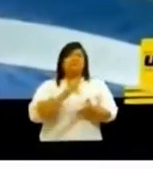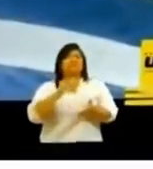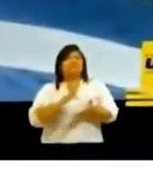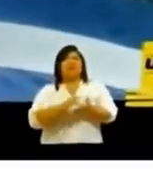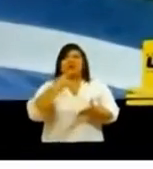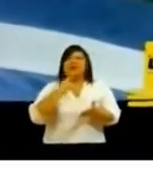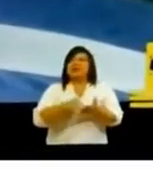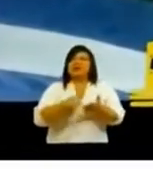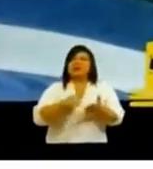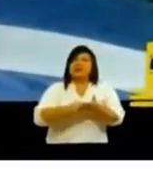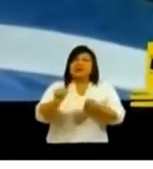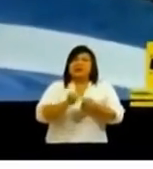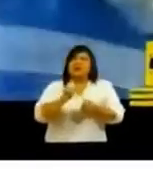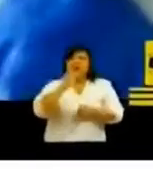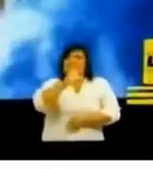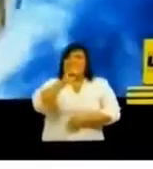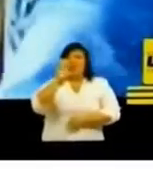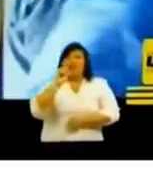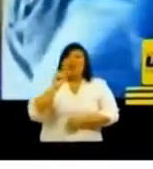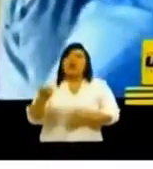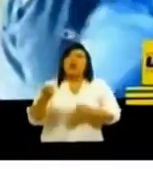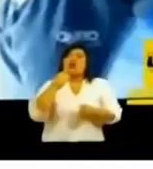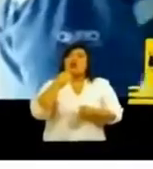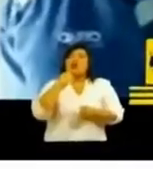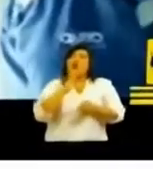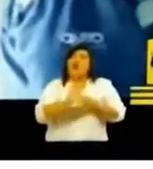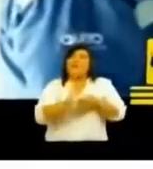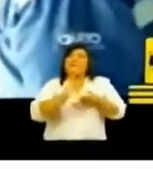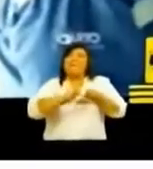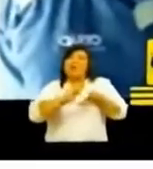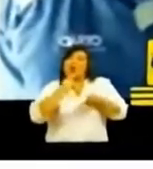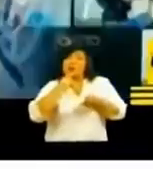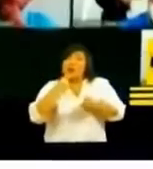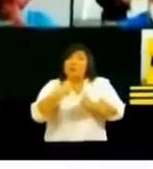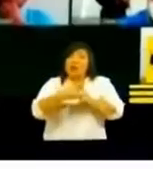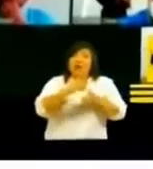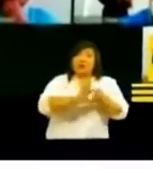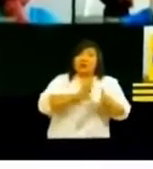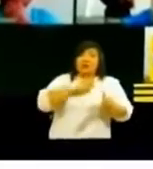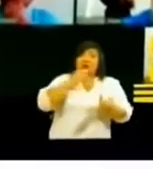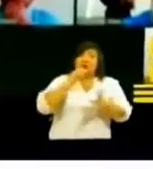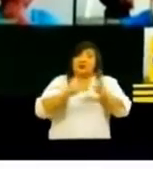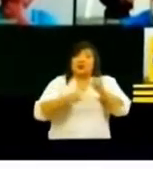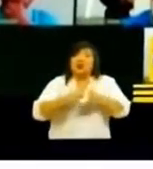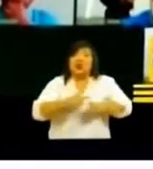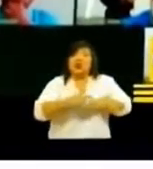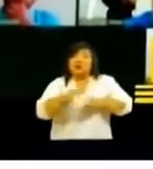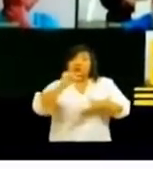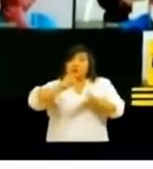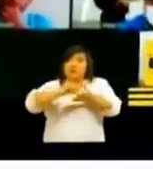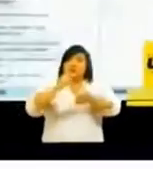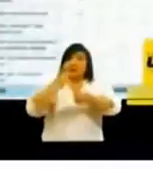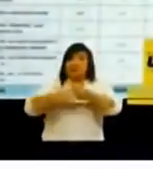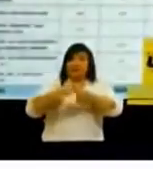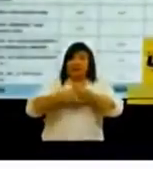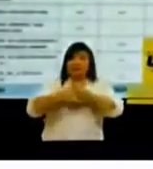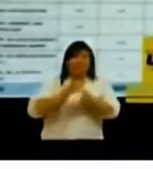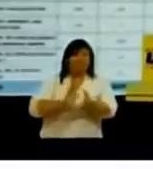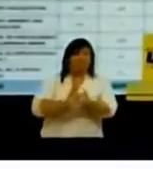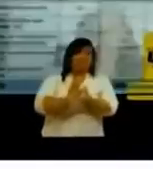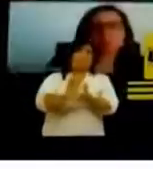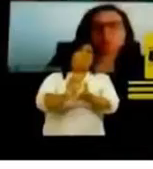sensibilidad que requieren cerca de 500 réplicas del virus para poder dar positiva. Los concejales de la ciudad de Quito